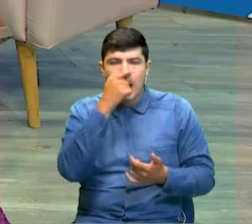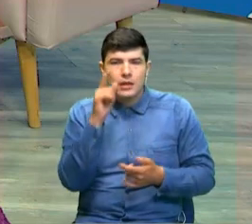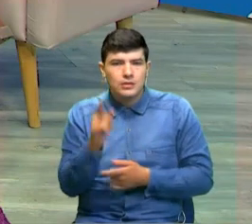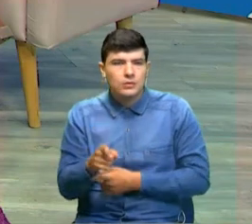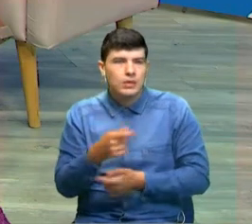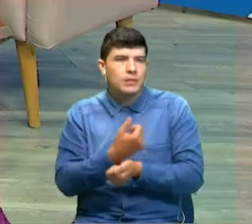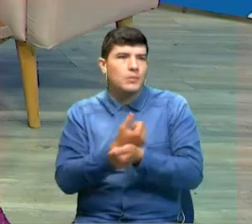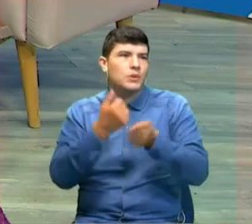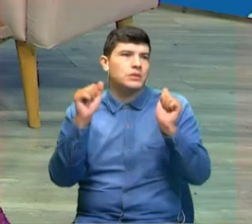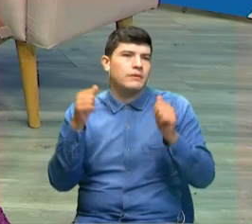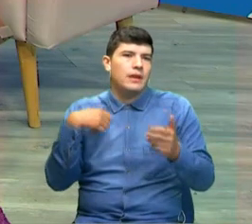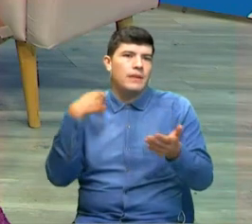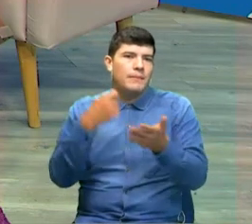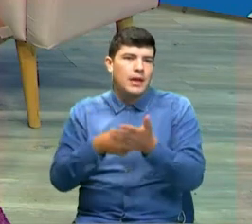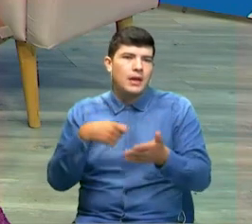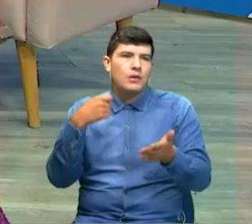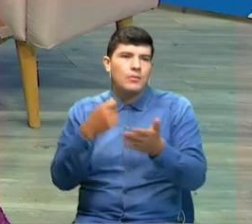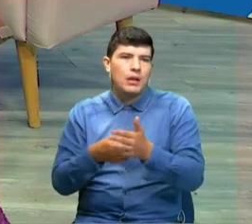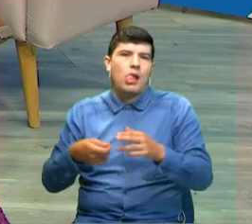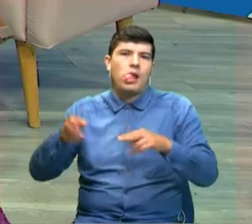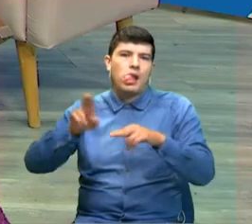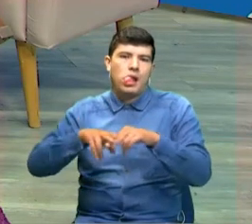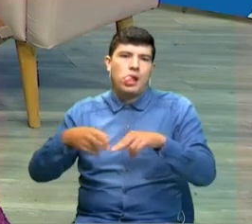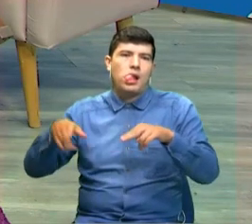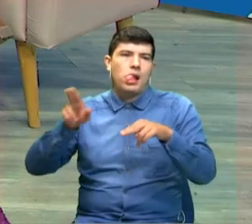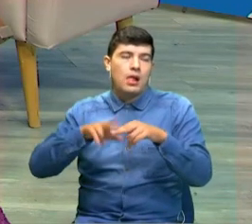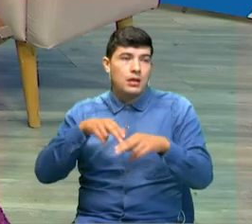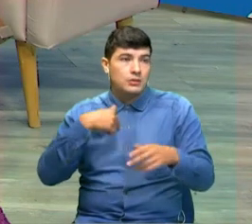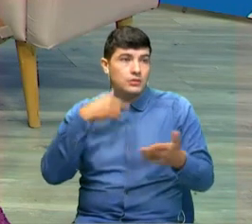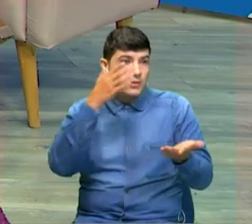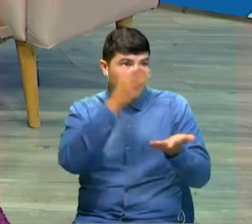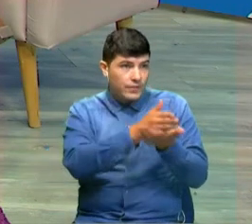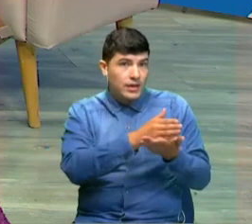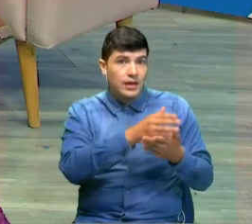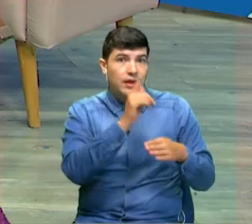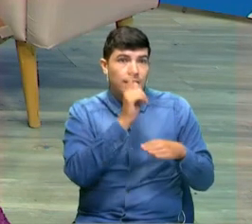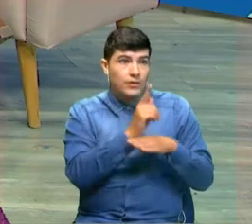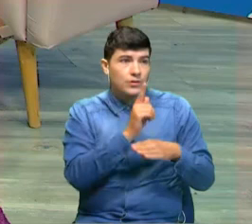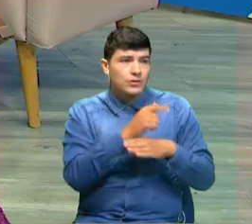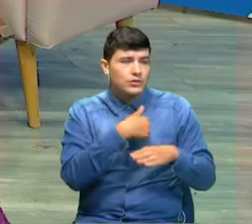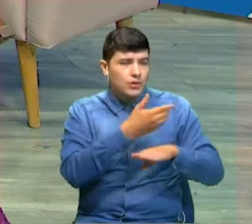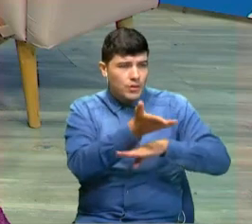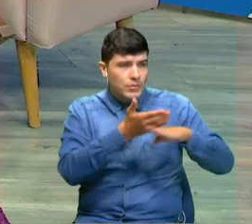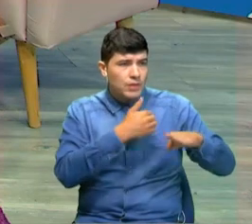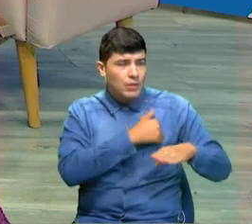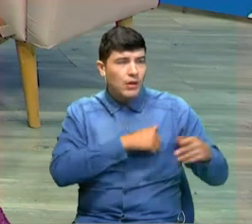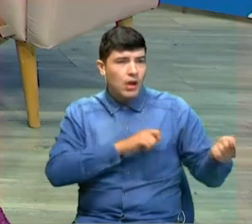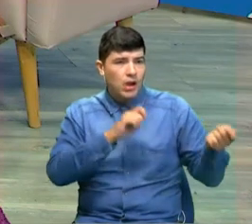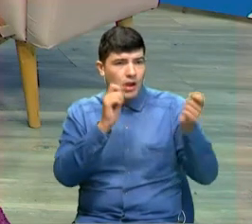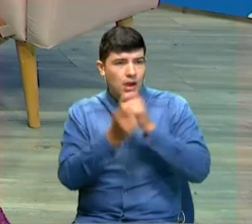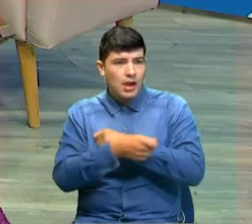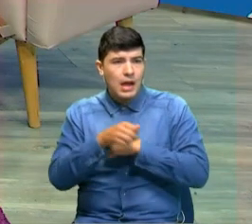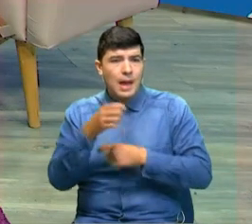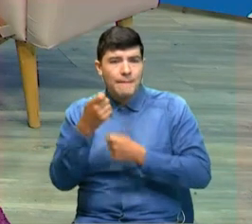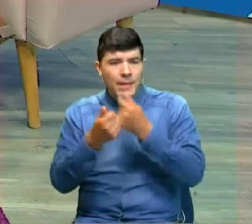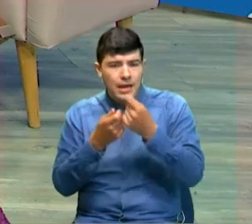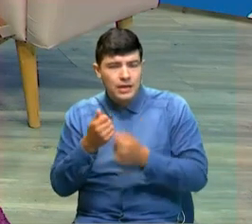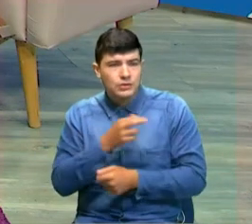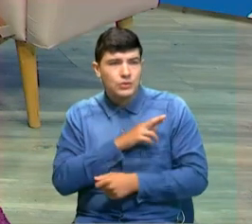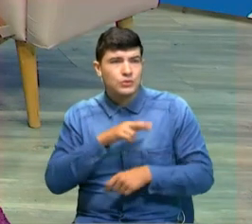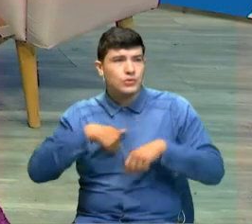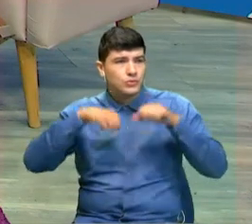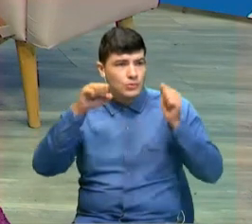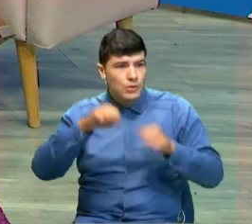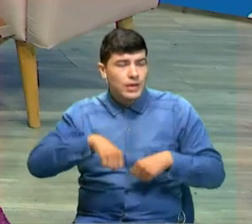como imposible ya, porque ha subido mucho las cuotas. Yo me acerqué al fondo para pedir el favor que si nos pueden pasar a pesos para nosotros poder